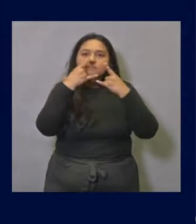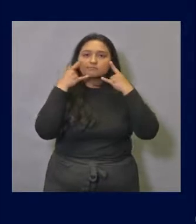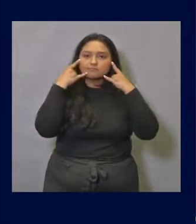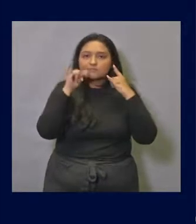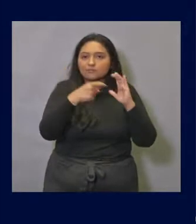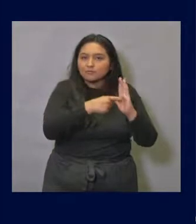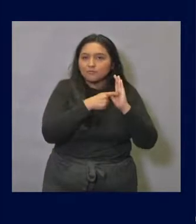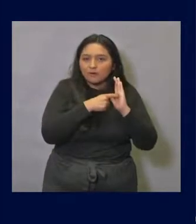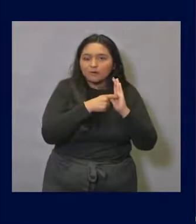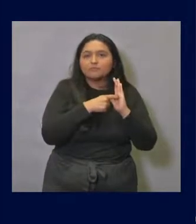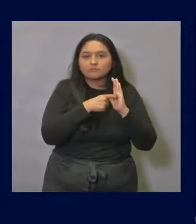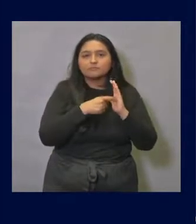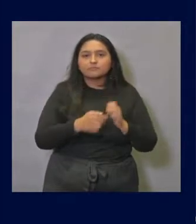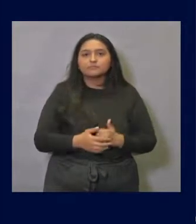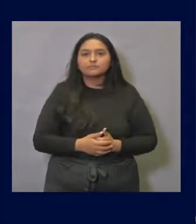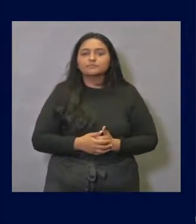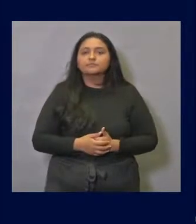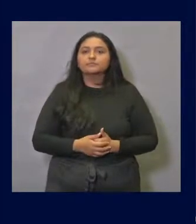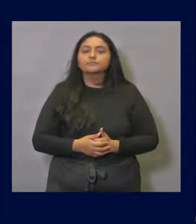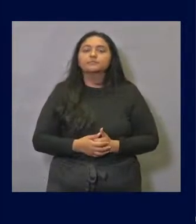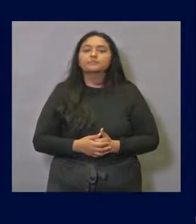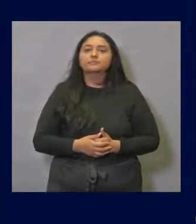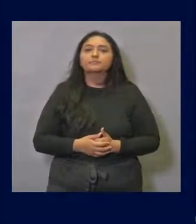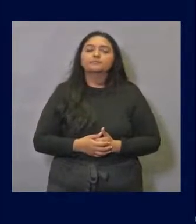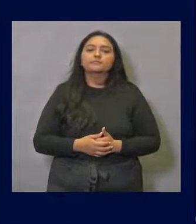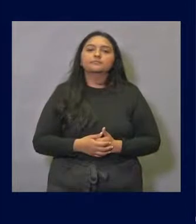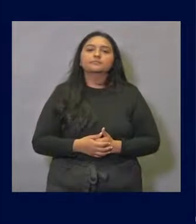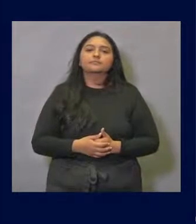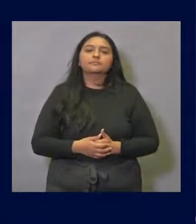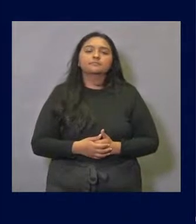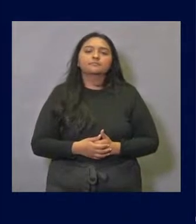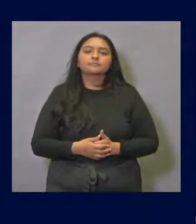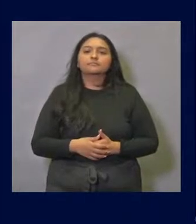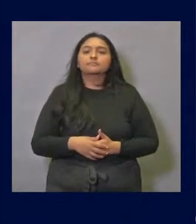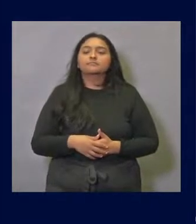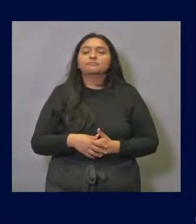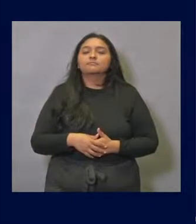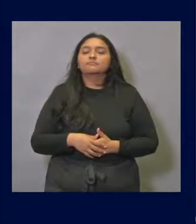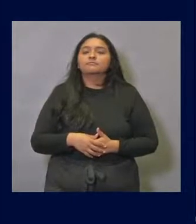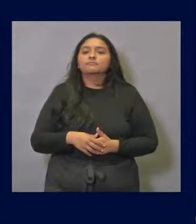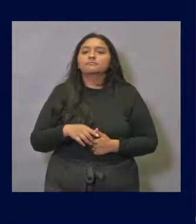para comer. Debe haber 6 pies de distancia entre